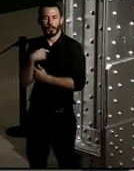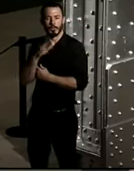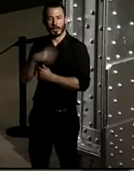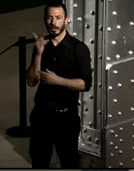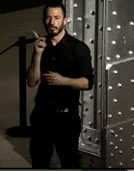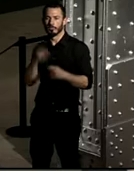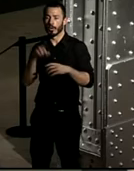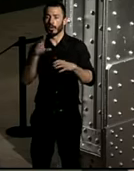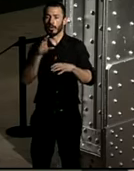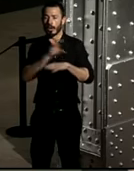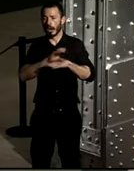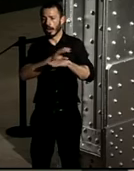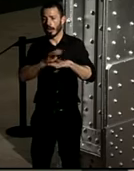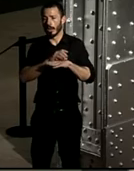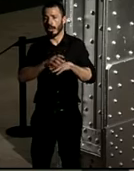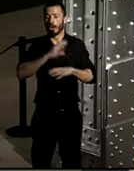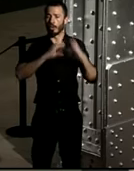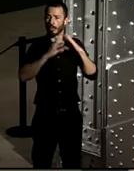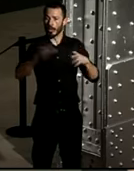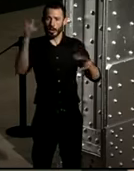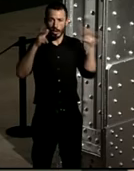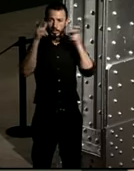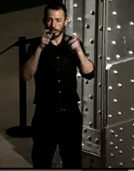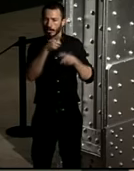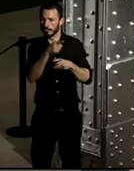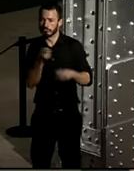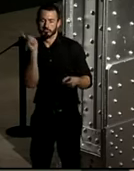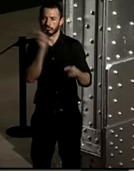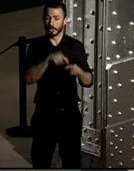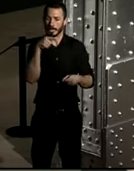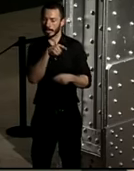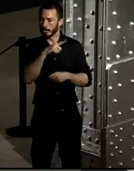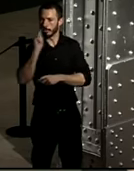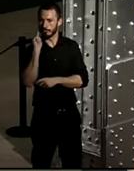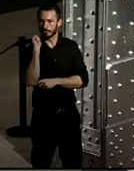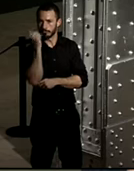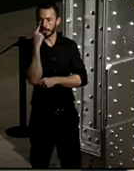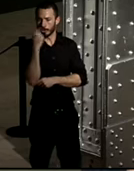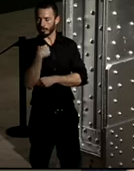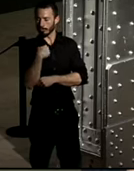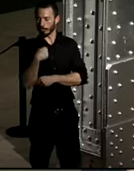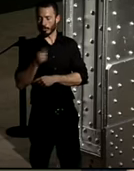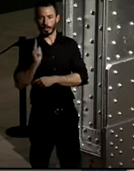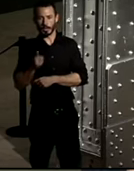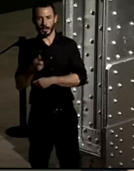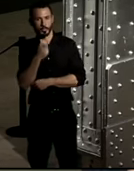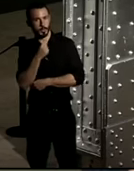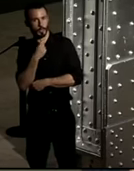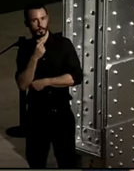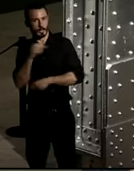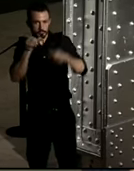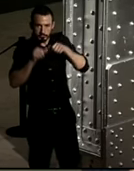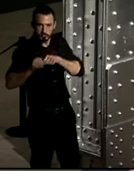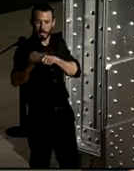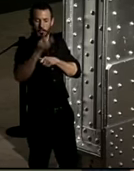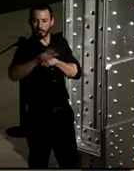comunicación audiovisual y allí fue donde realmente encontré que a mí lo que me gustaba era dirigir. Y a partir de ahí, pues bueno,